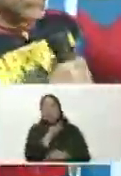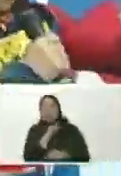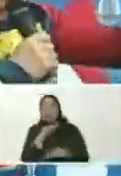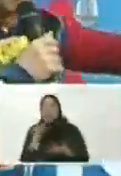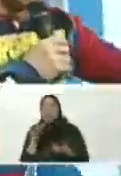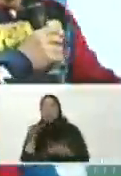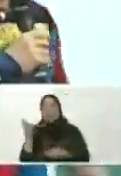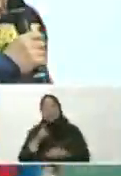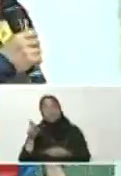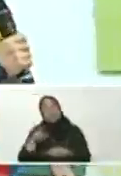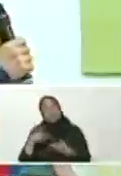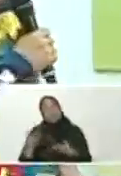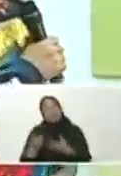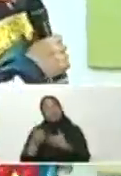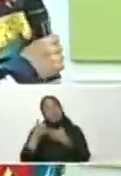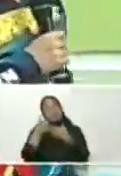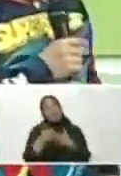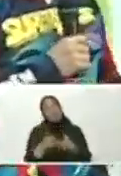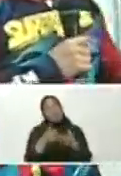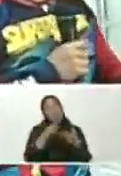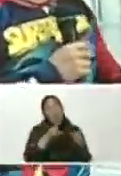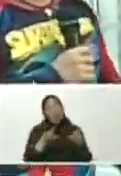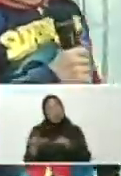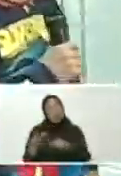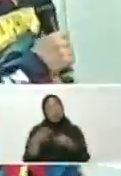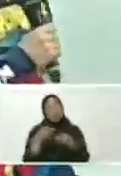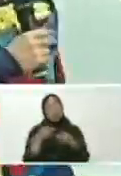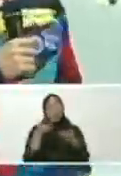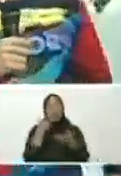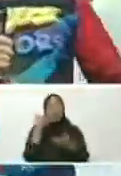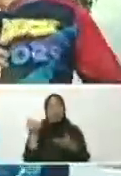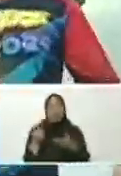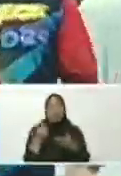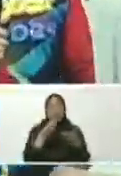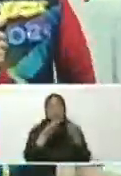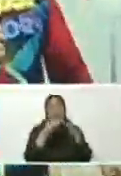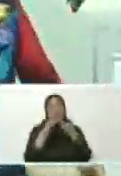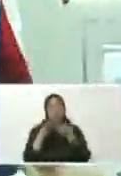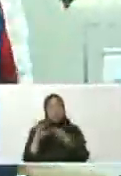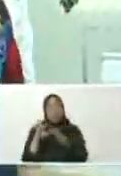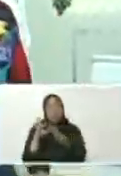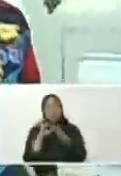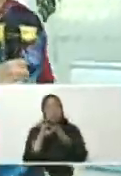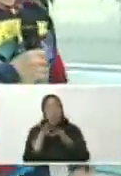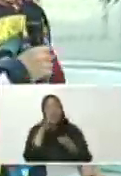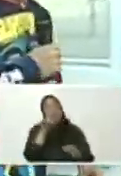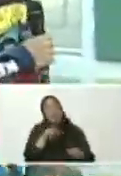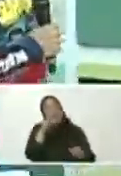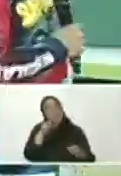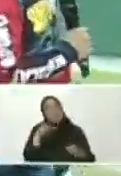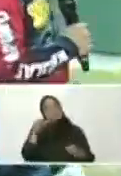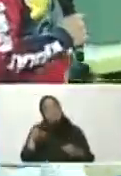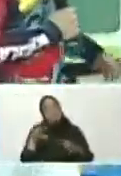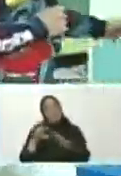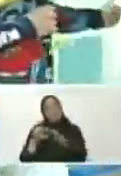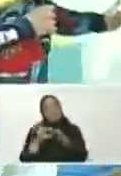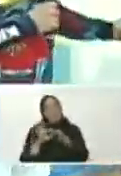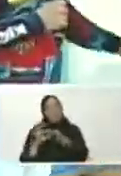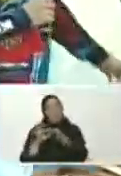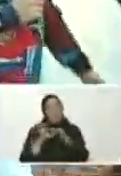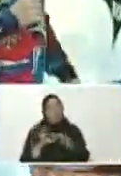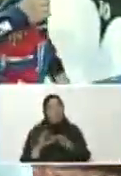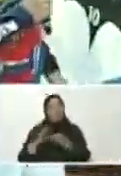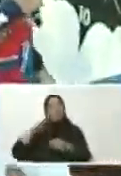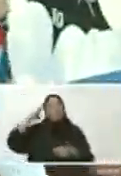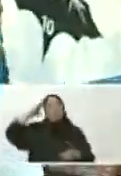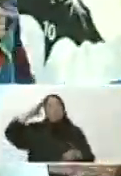tenemos por aquí, fíjate, estábamos hablando precisamente del poder popular. Cuando se une el poder popular, el poder militar,